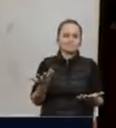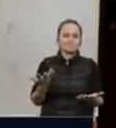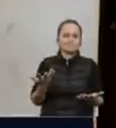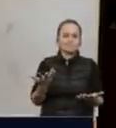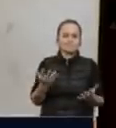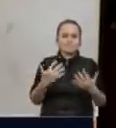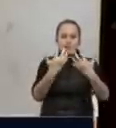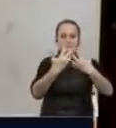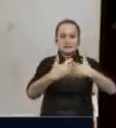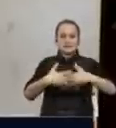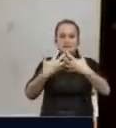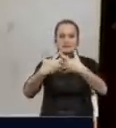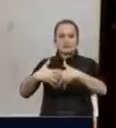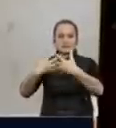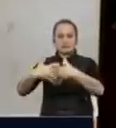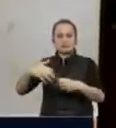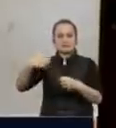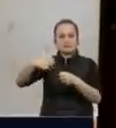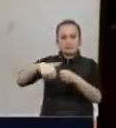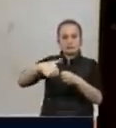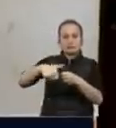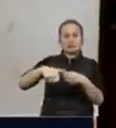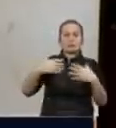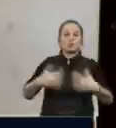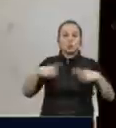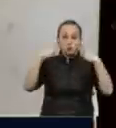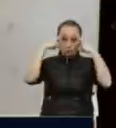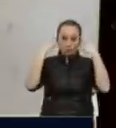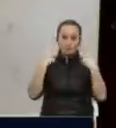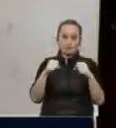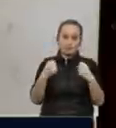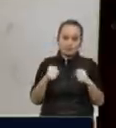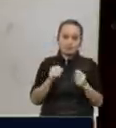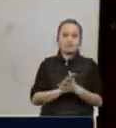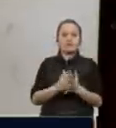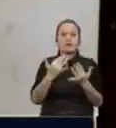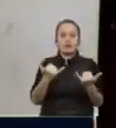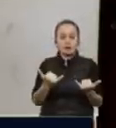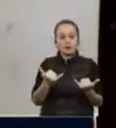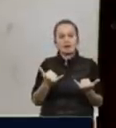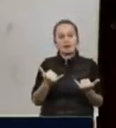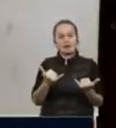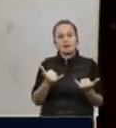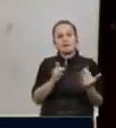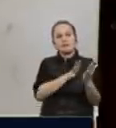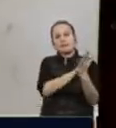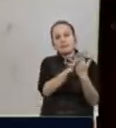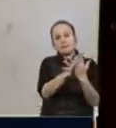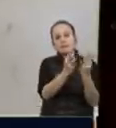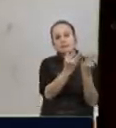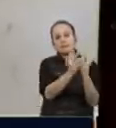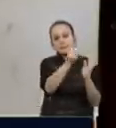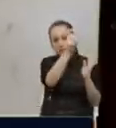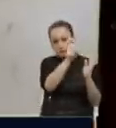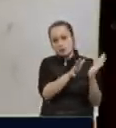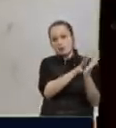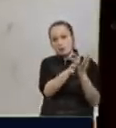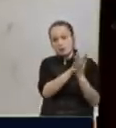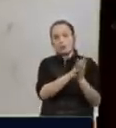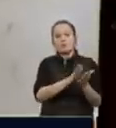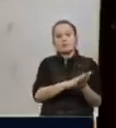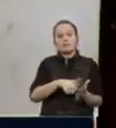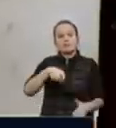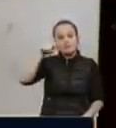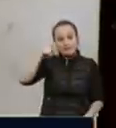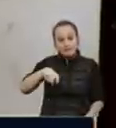Las empresas petroleras, tenemos esa preocupación. Ahora lo señalaba un senador. Tenemos